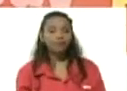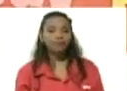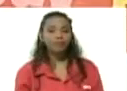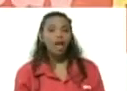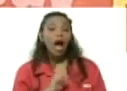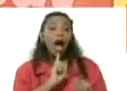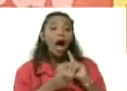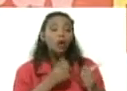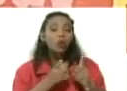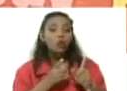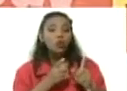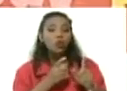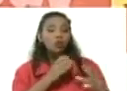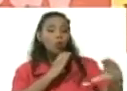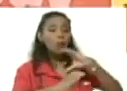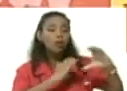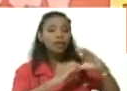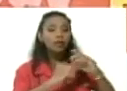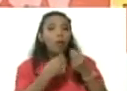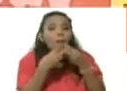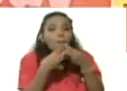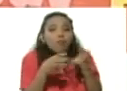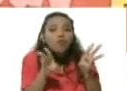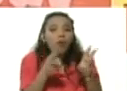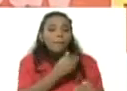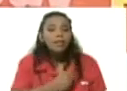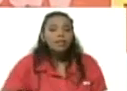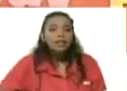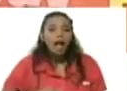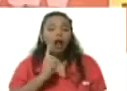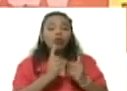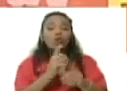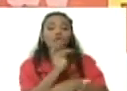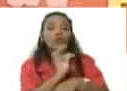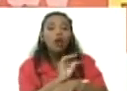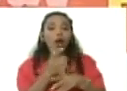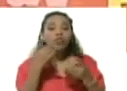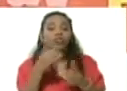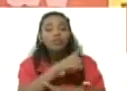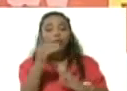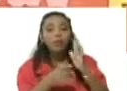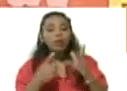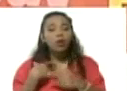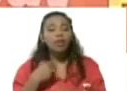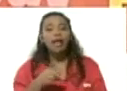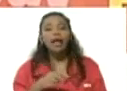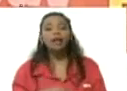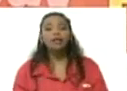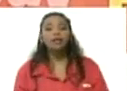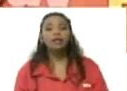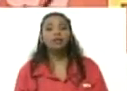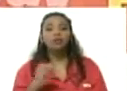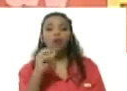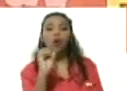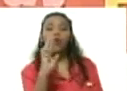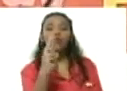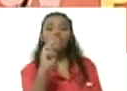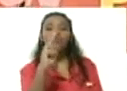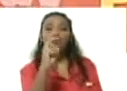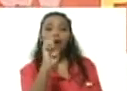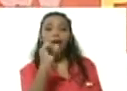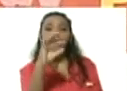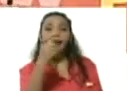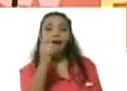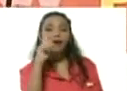medios salió publicado la presencia de algunos funcionarios diplomáticos de Noruega a propósito del tema del diálogo, quienes estarían